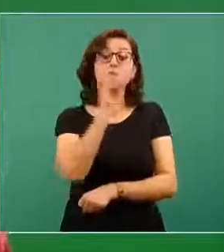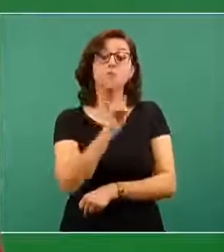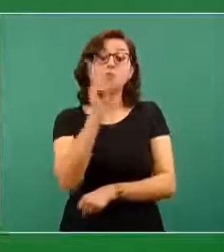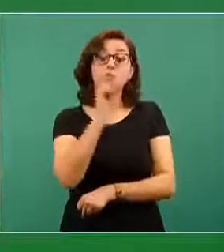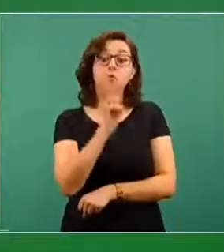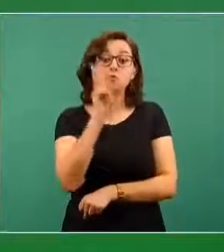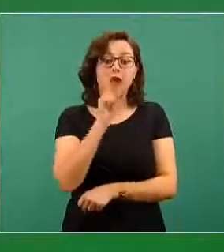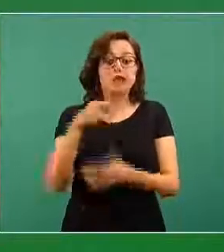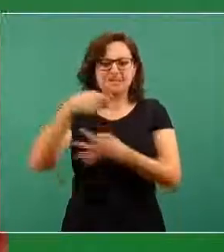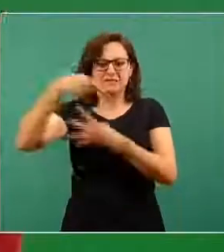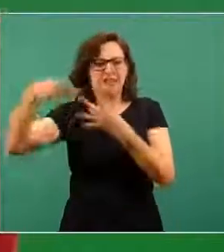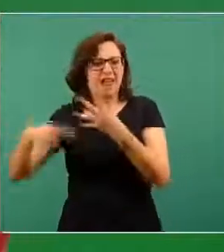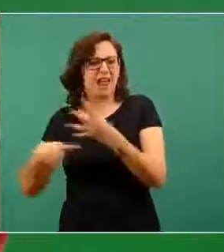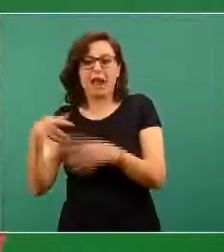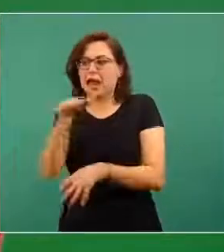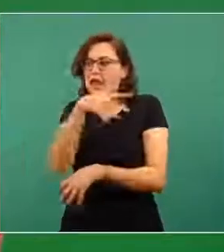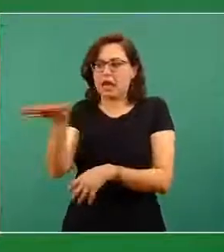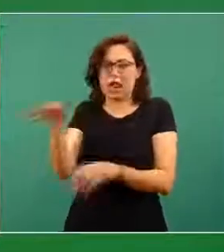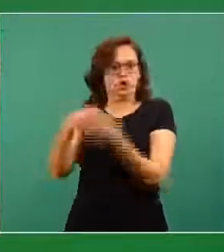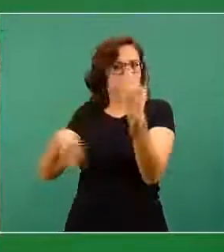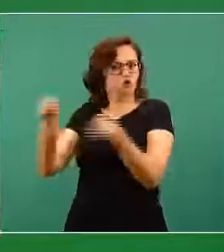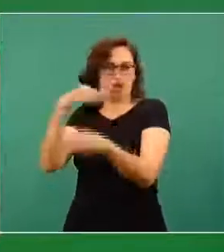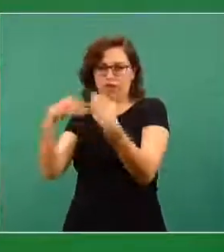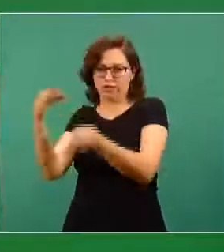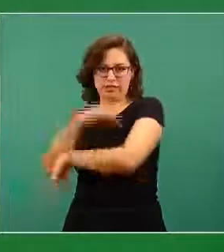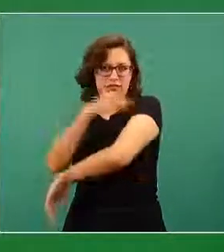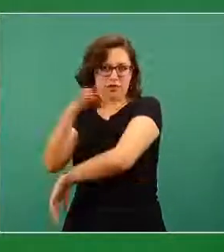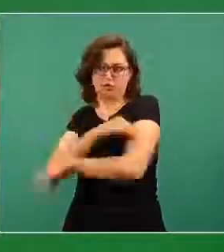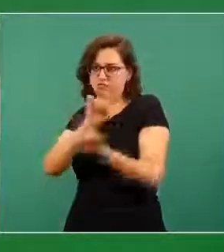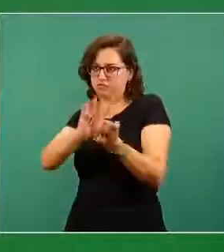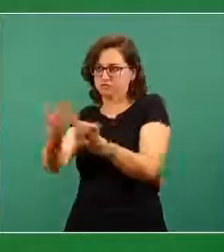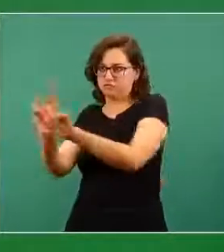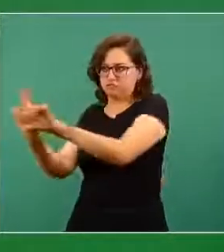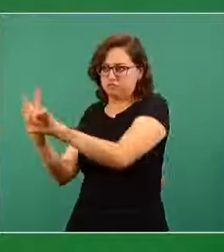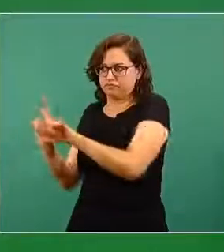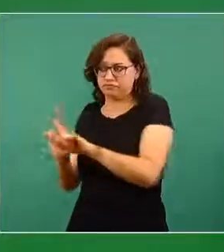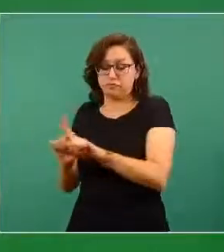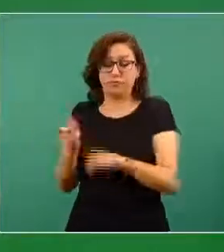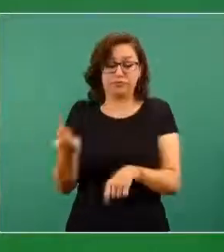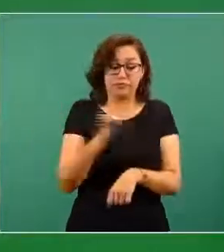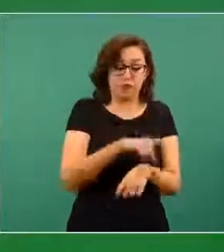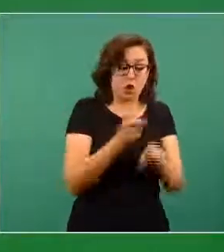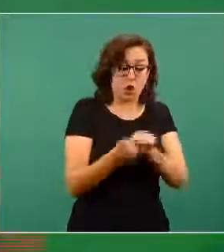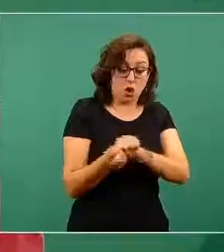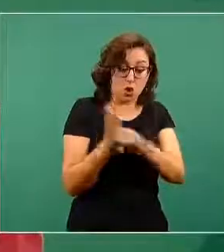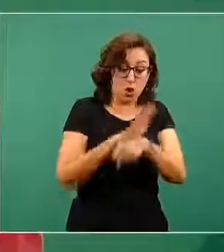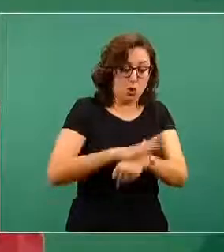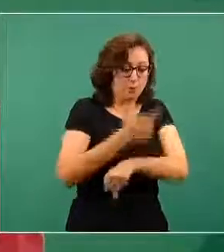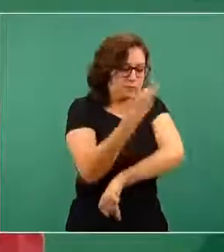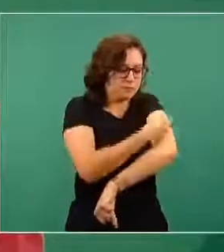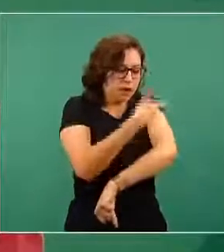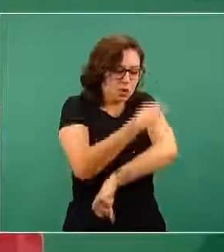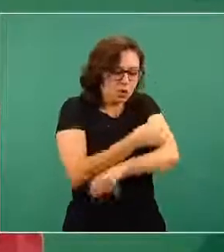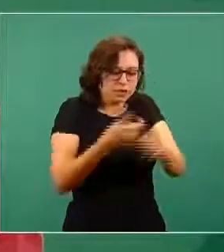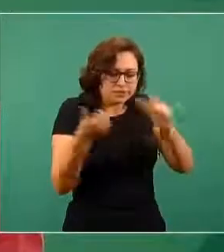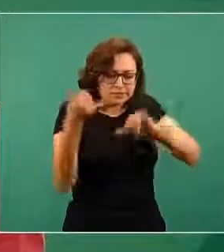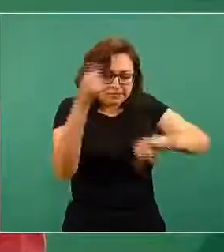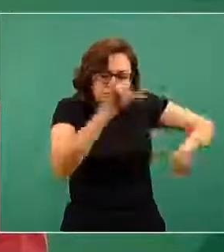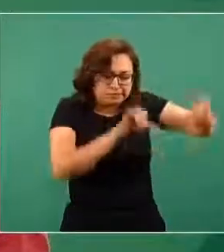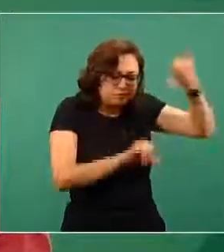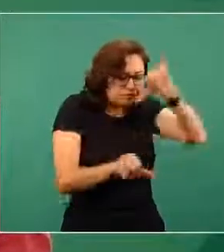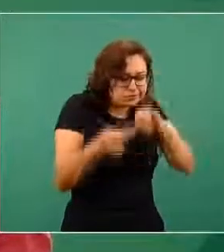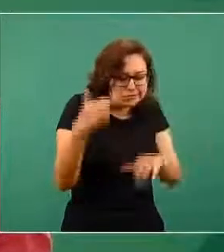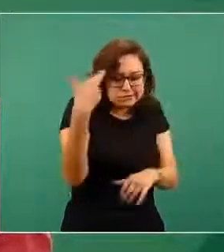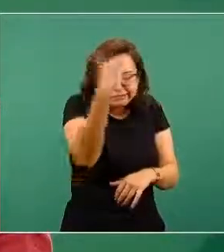se han realizado, han contemplado varios de estos objetivos y para cada uno de ellos